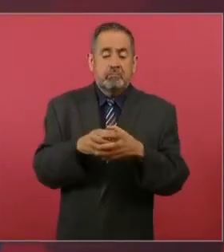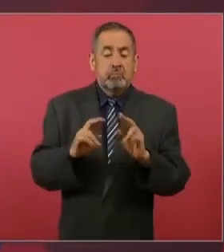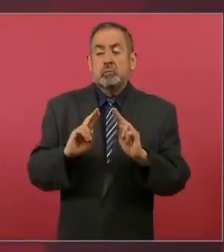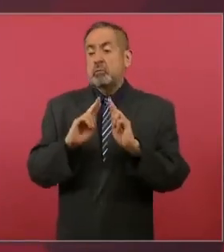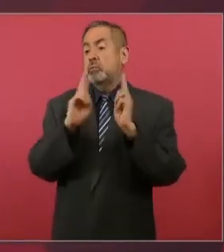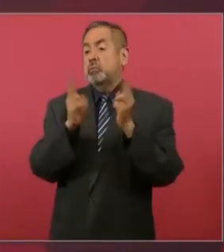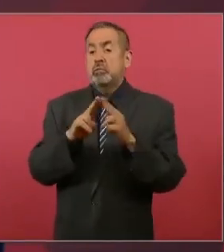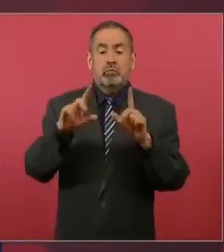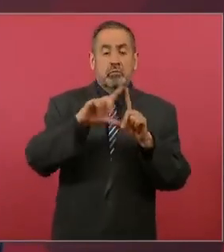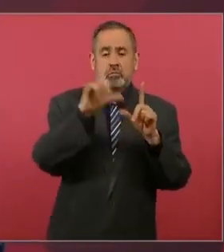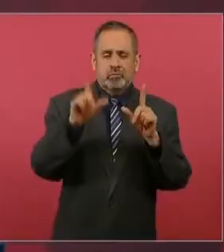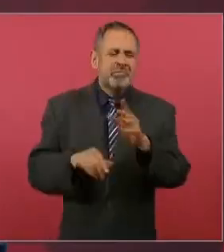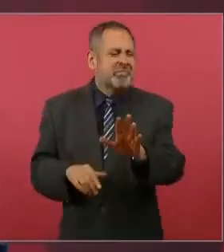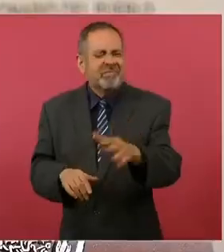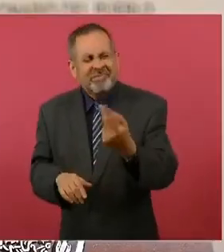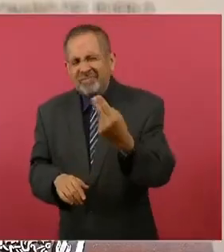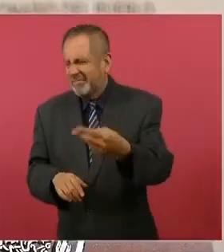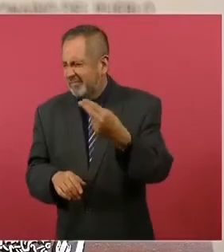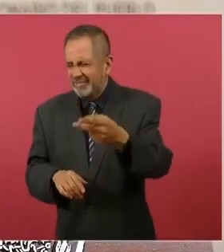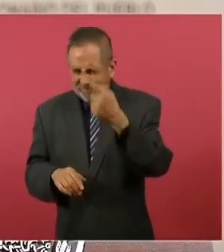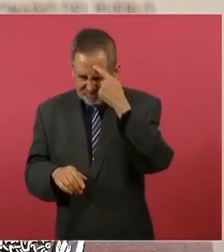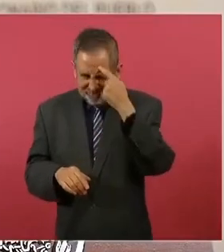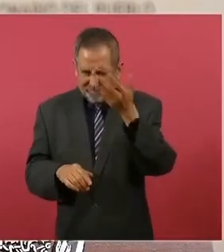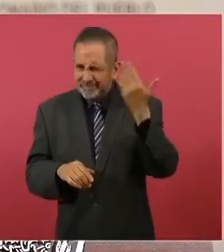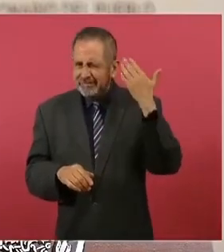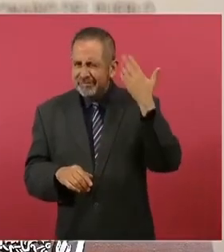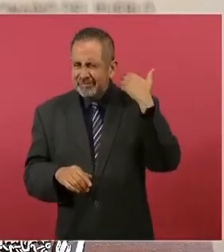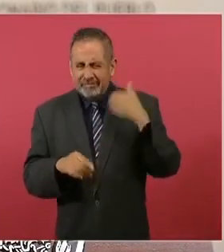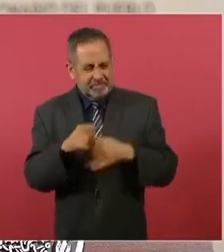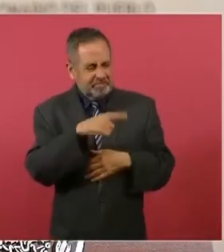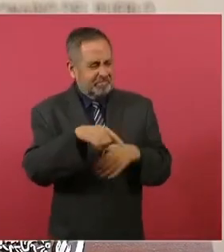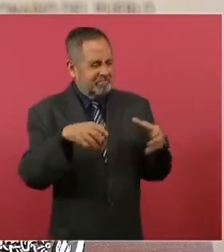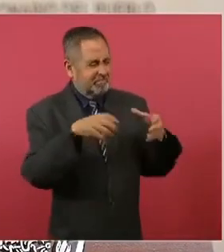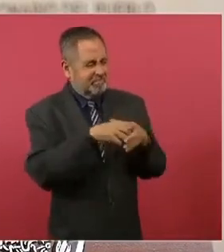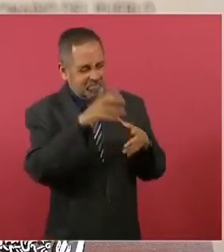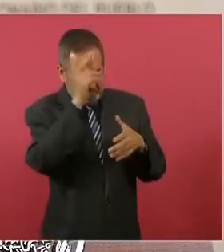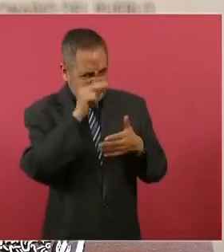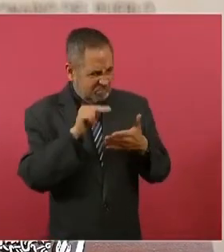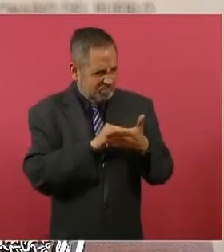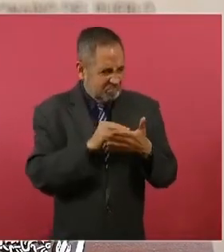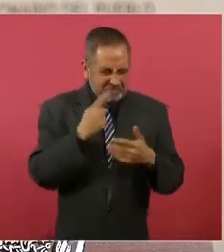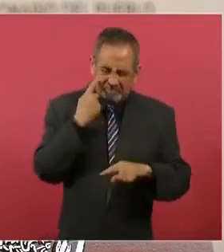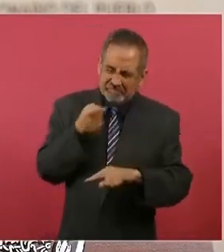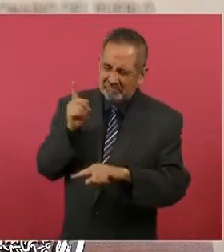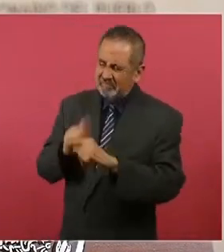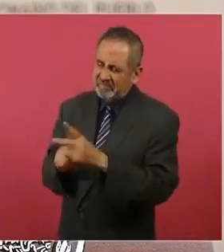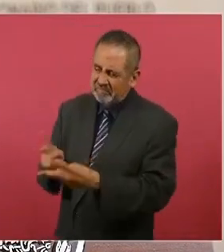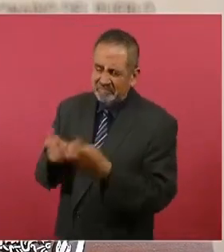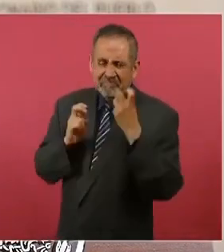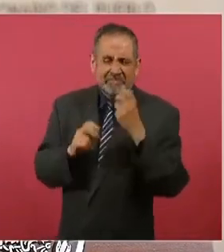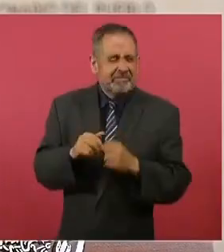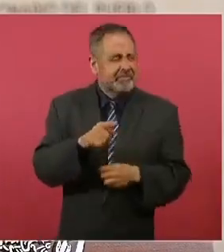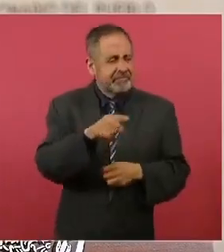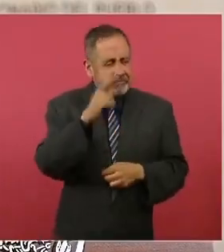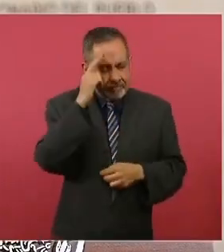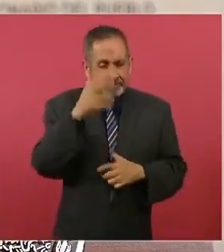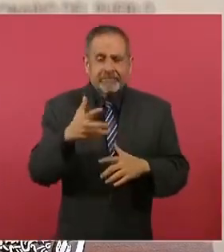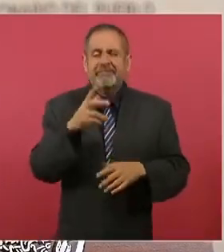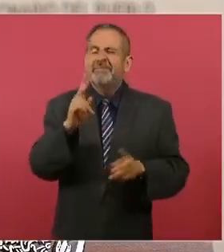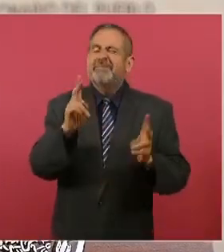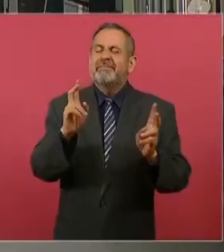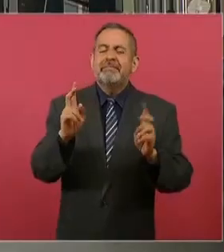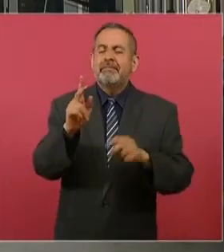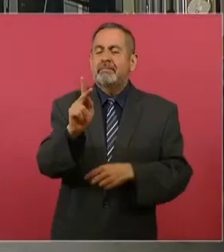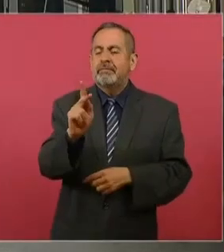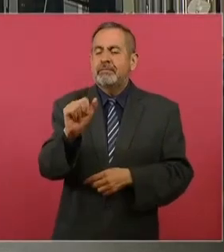unidad nacional. ¿Cómo se llamaba ese acuerdo para saquear a México? Pacto por